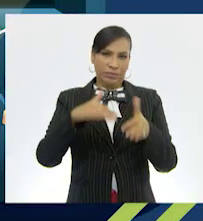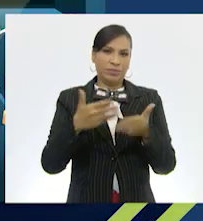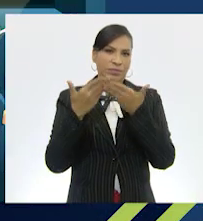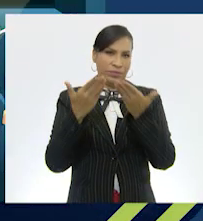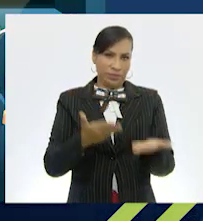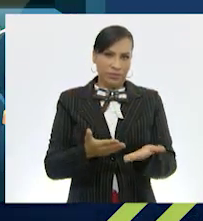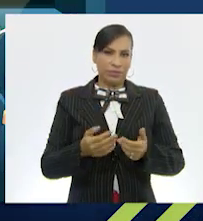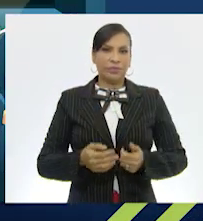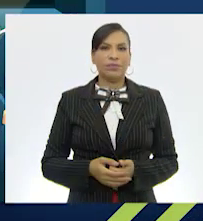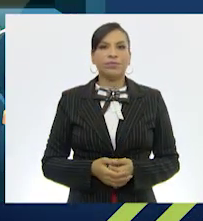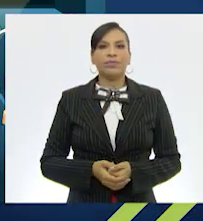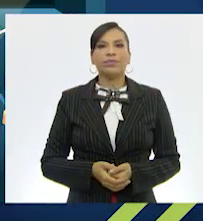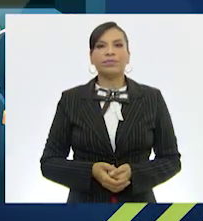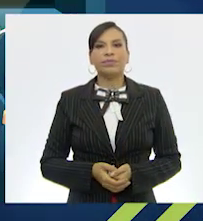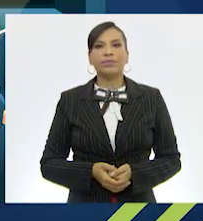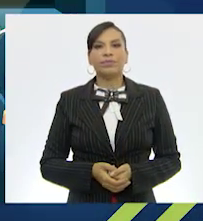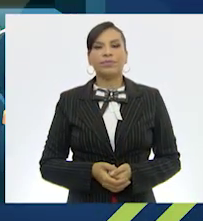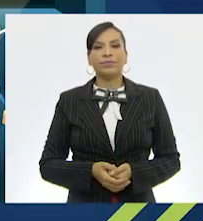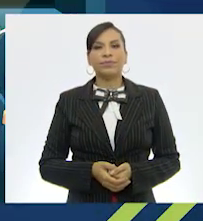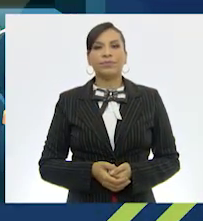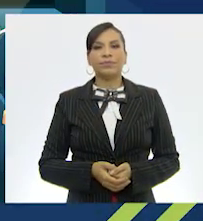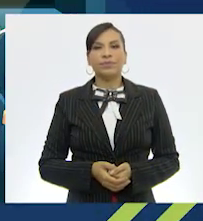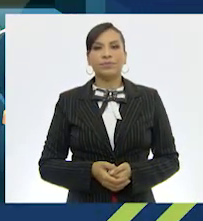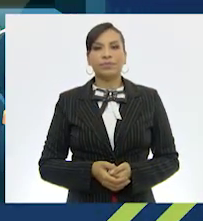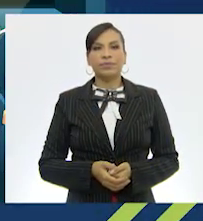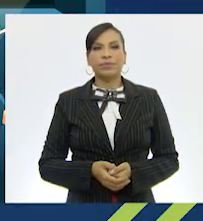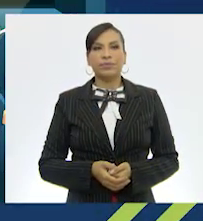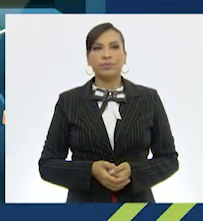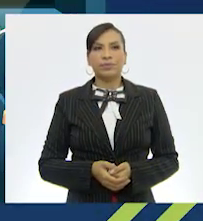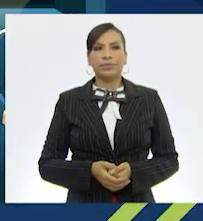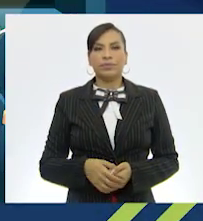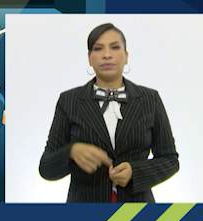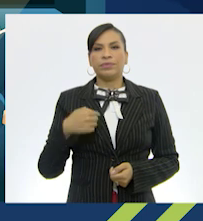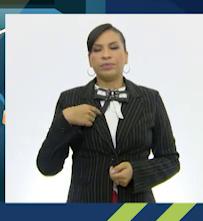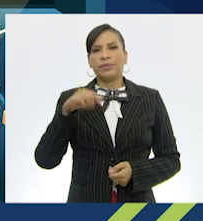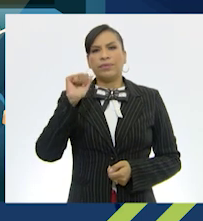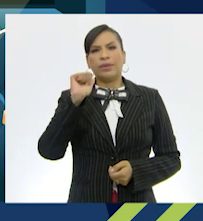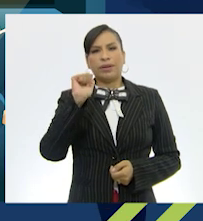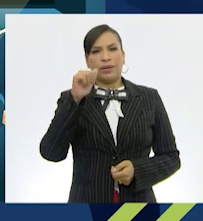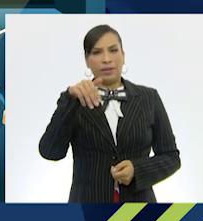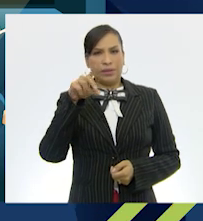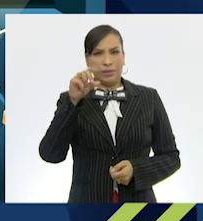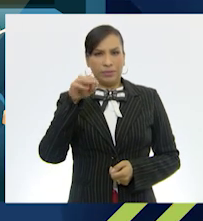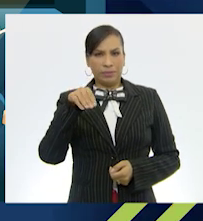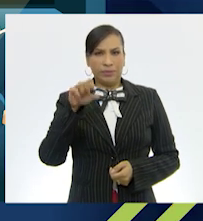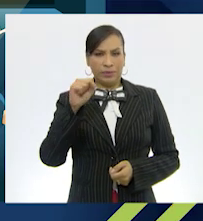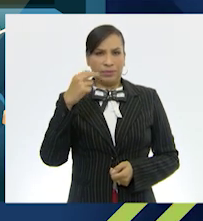Me llamo Hans-Georg Pauli,